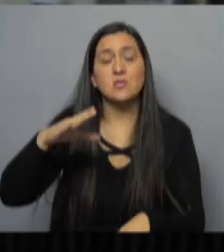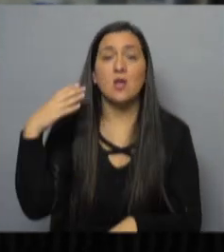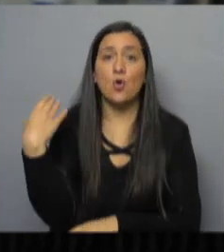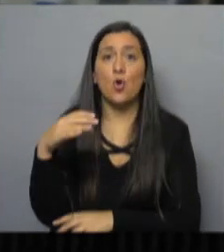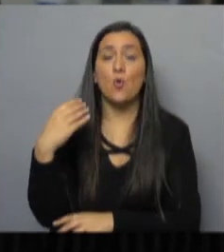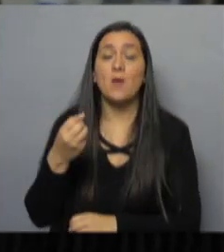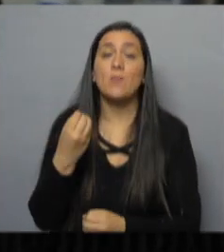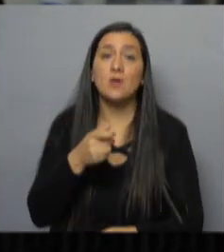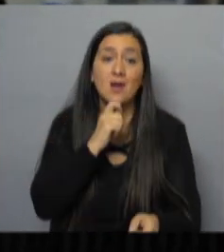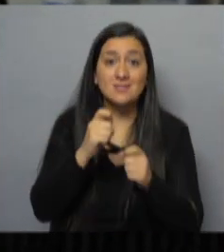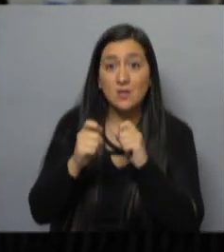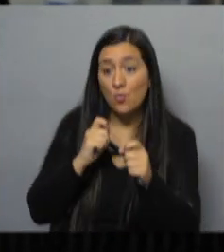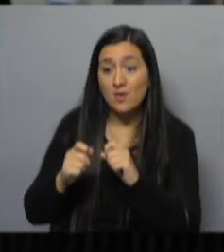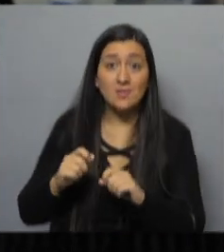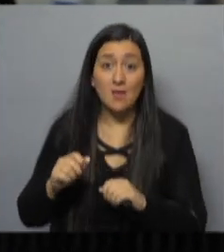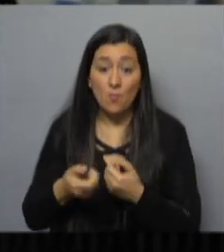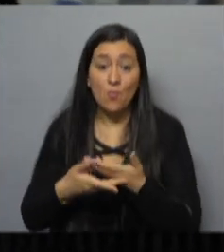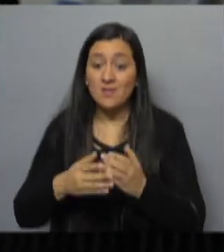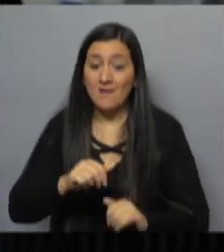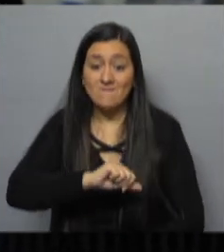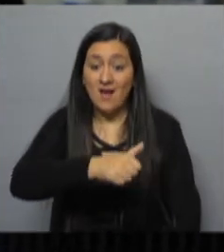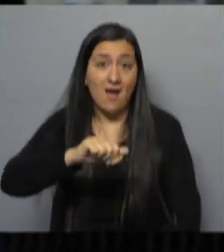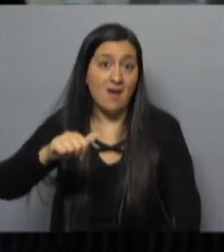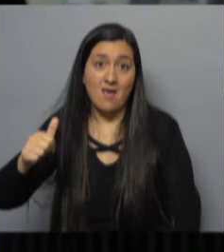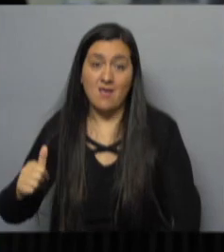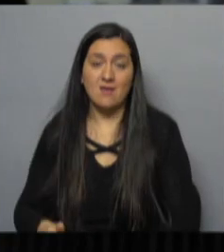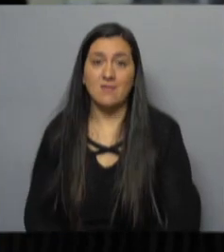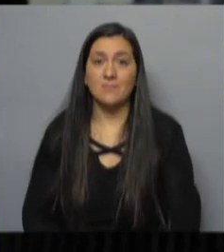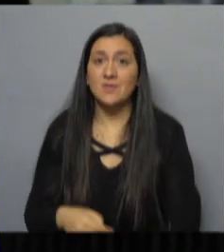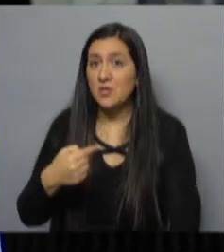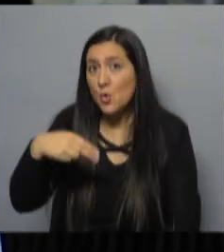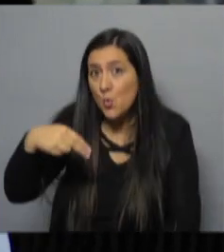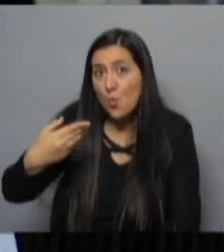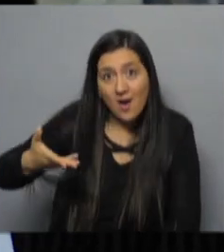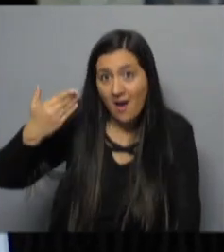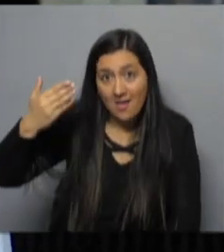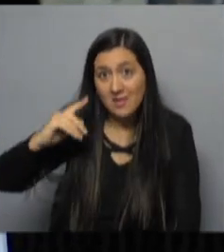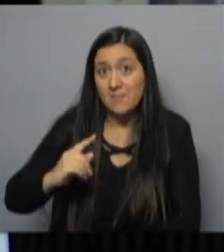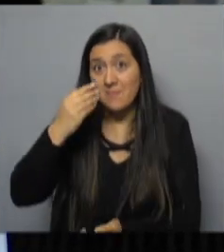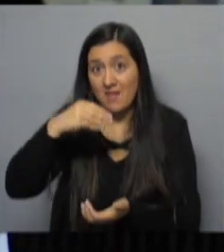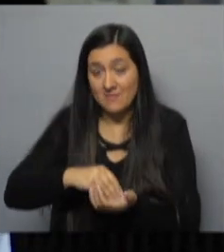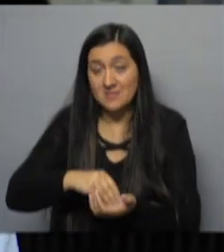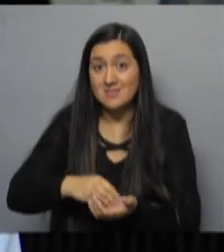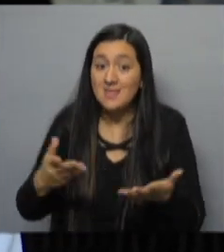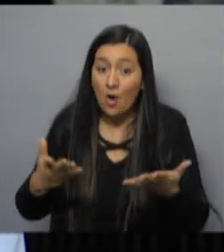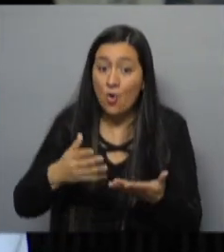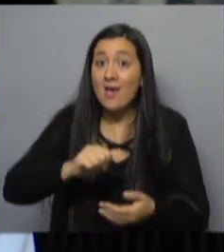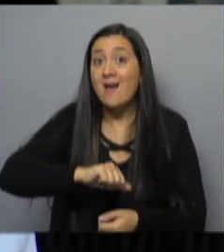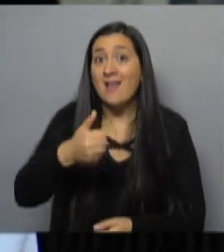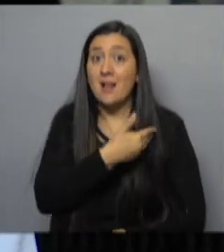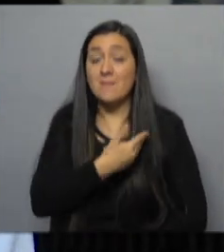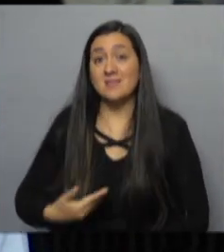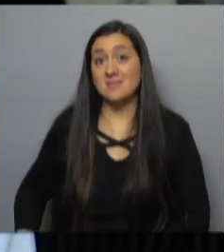las encuestas la dan por ganadora tanto en primera vuelta como en segunda vuelta. Esto nunca se había dado en Colombia, y si lograra ganar esta coalición la presidencia